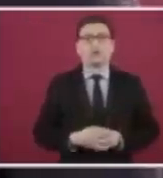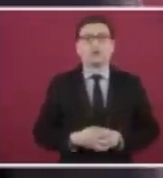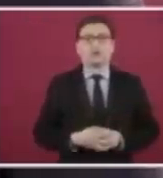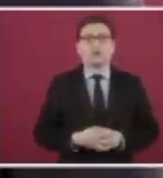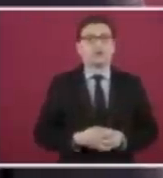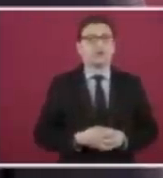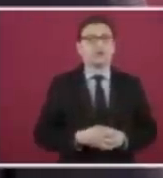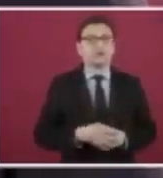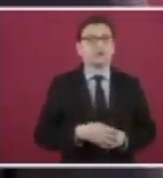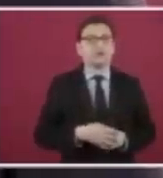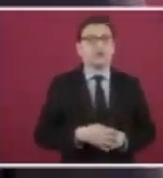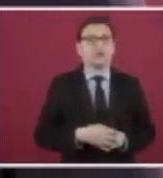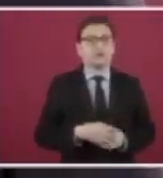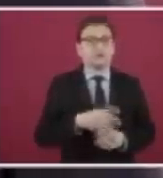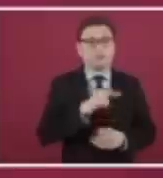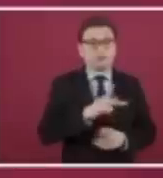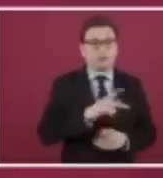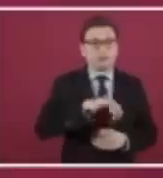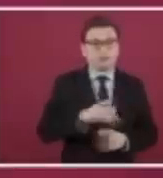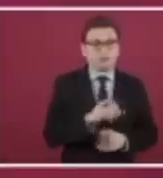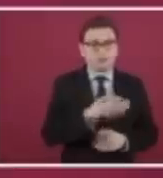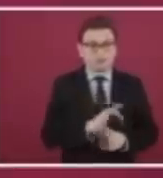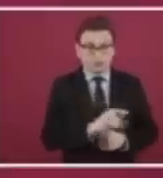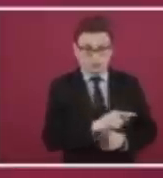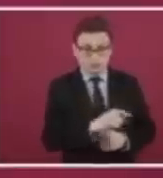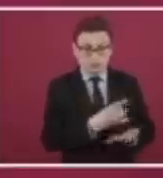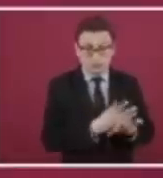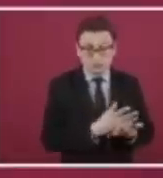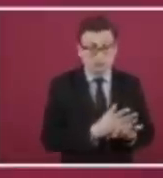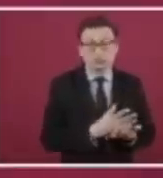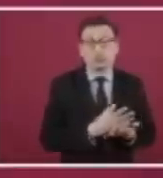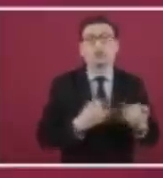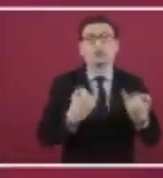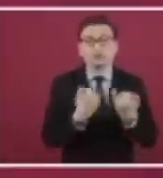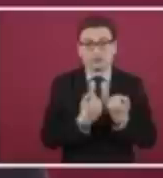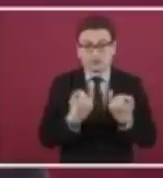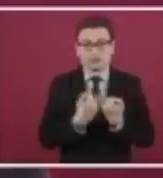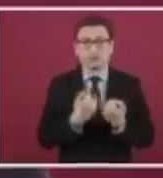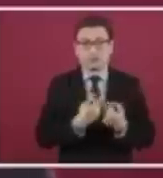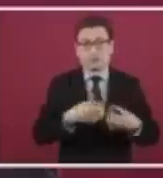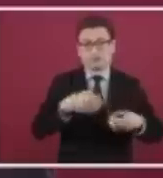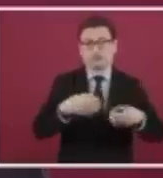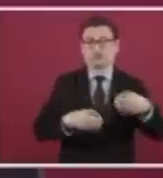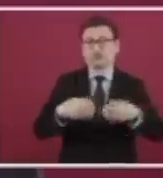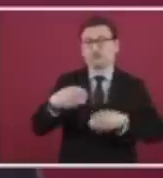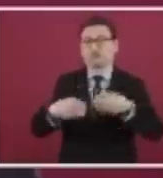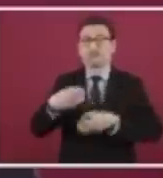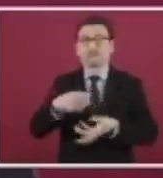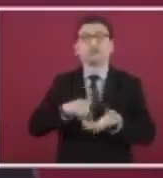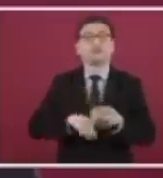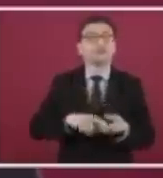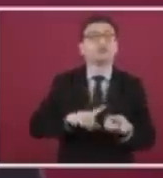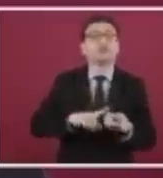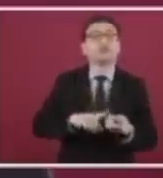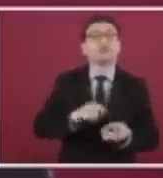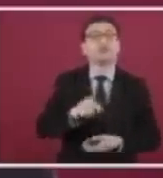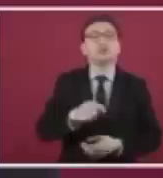el Poder Judicial de la Federación, son también jueces de